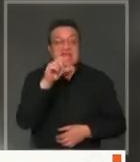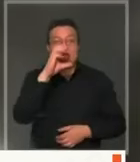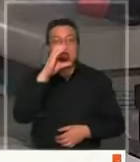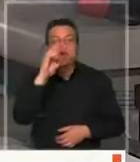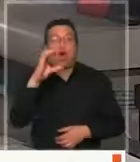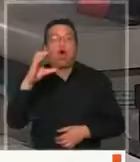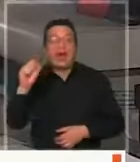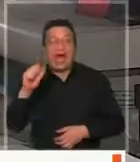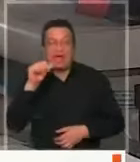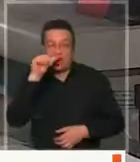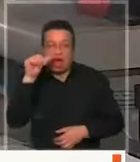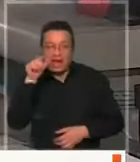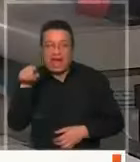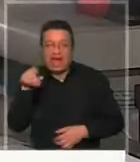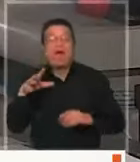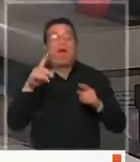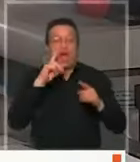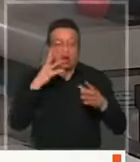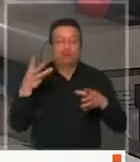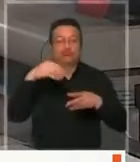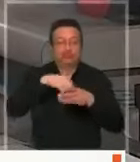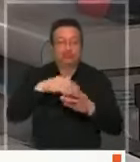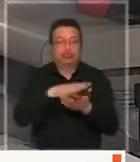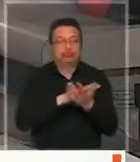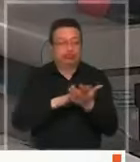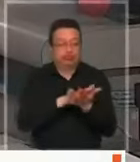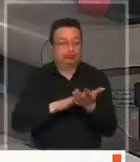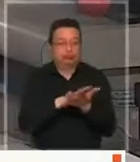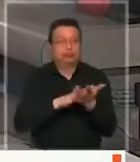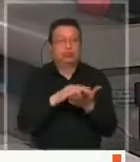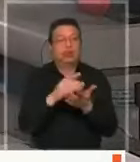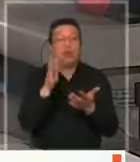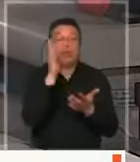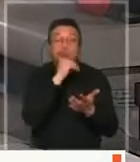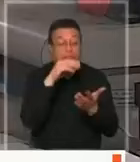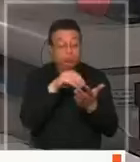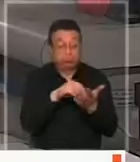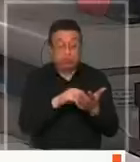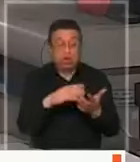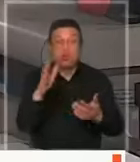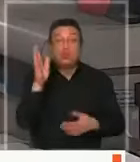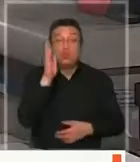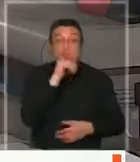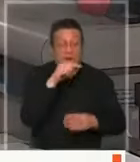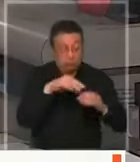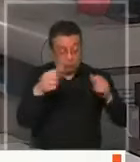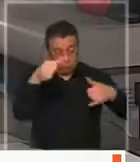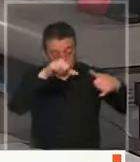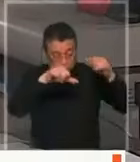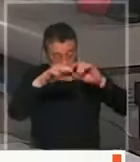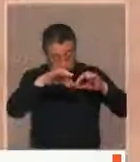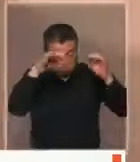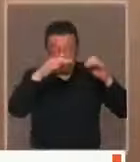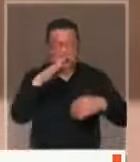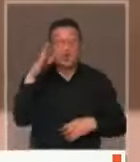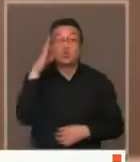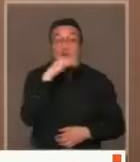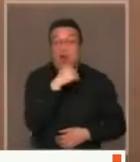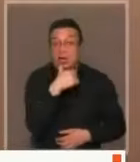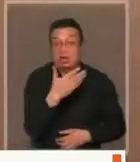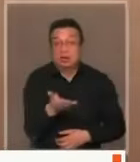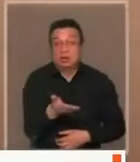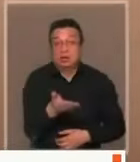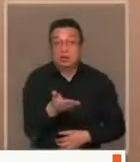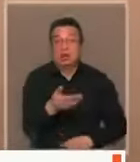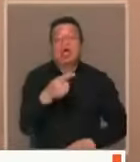que no tiene el CBD, que es el principio activo, que es el analgésico. Eso sí, hay